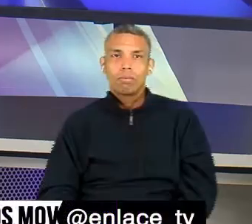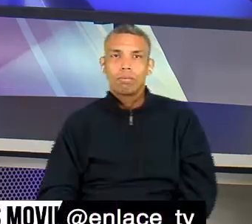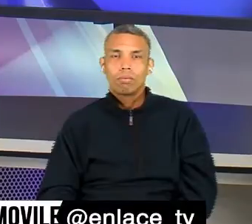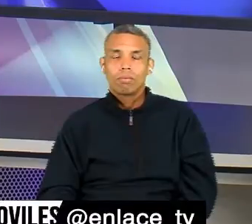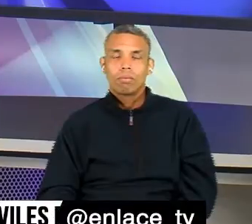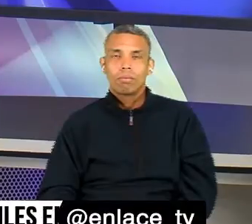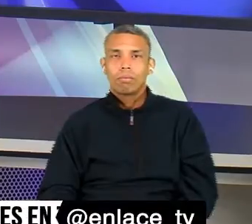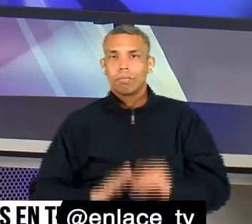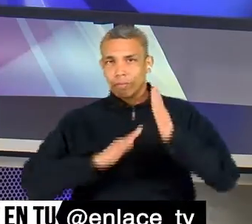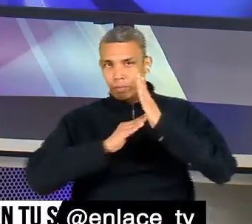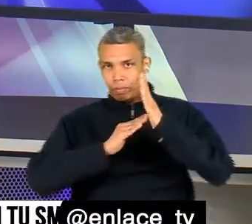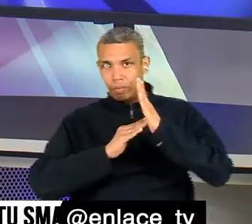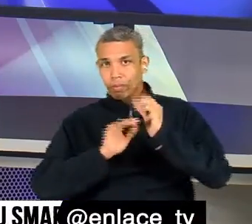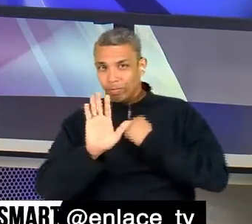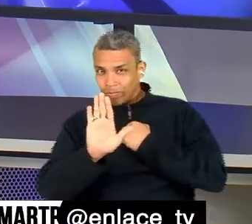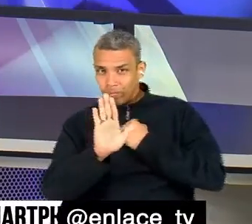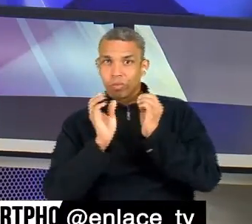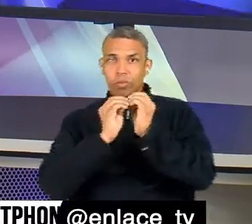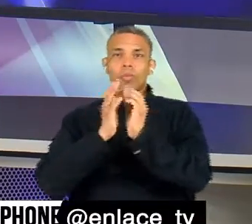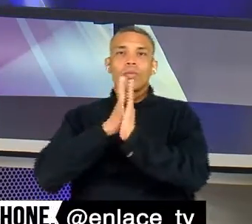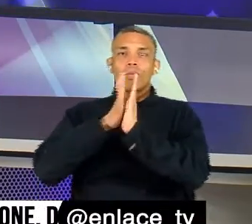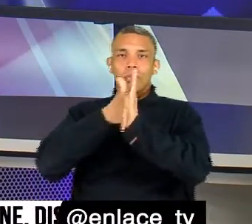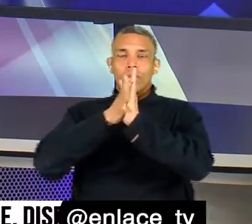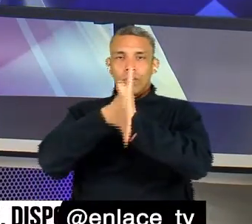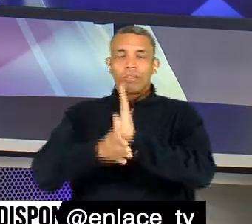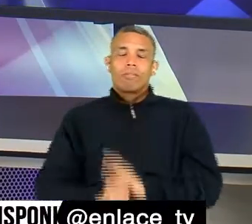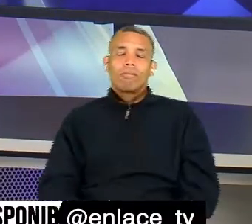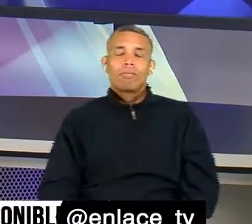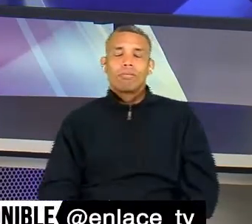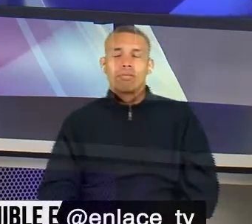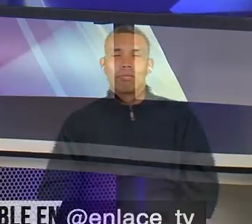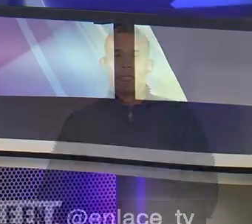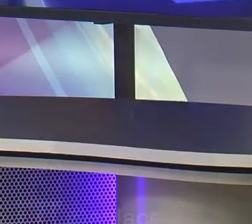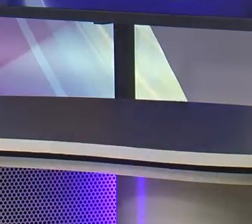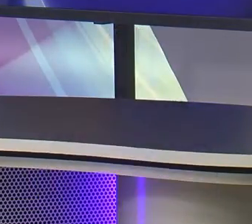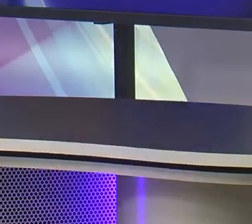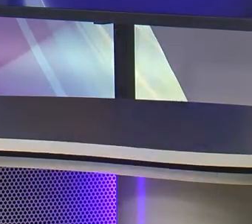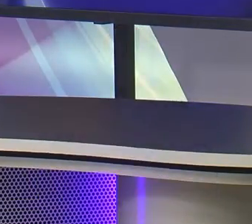Momento de hacer una pausa, ya regresamos con más información en Enlace Noticias.